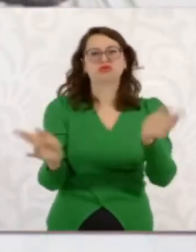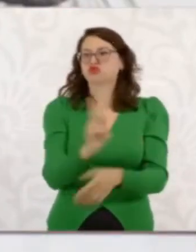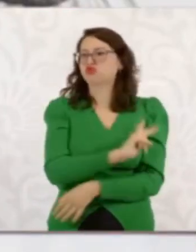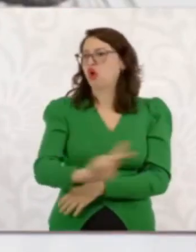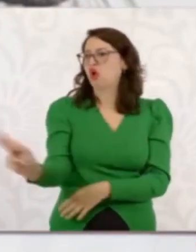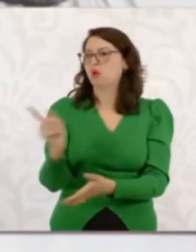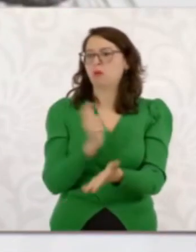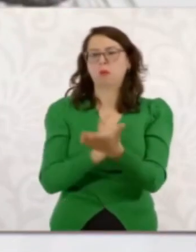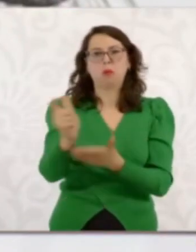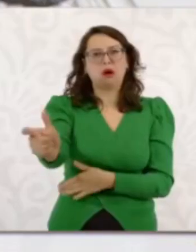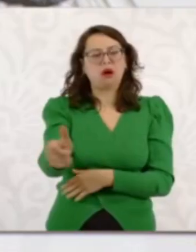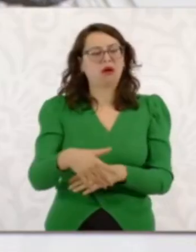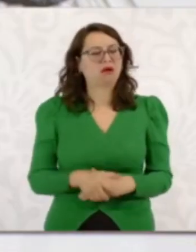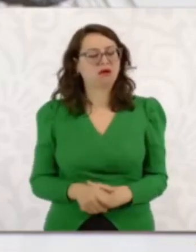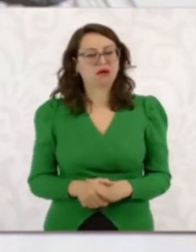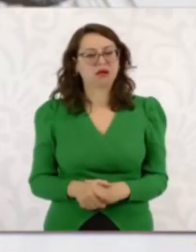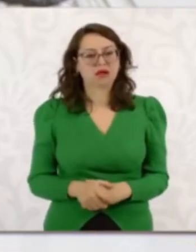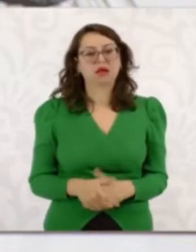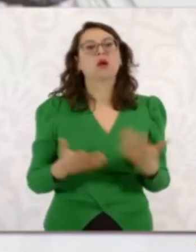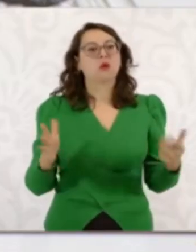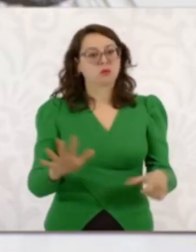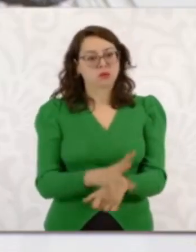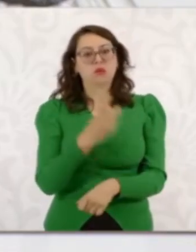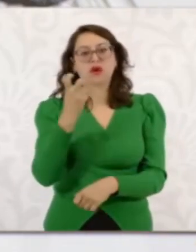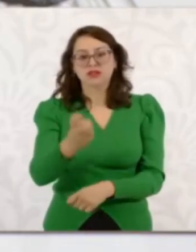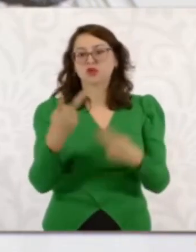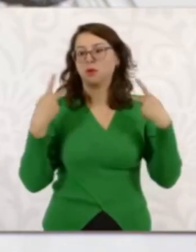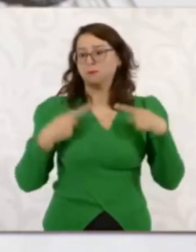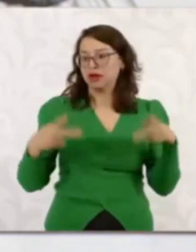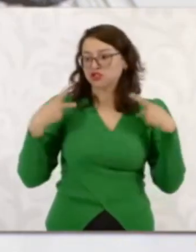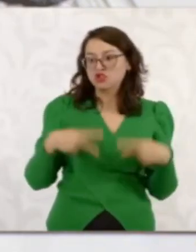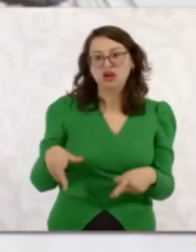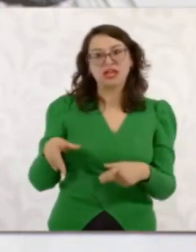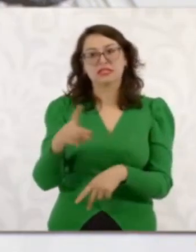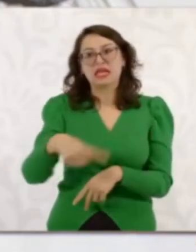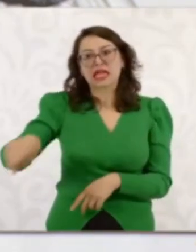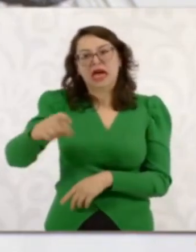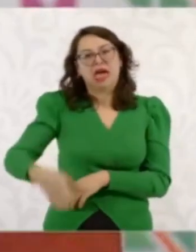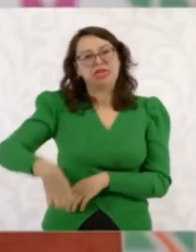Gracias a ello, hay millones de personas que pueden comer.